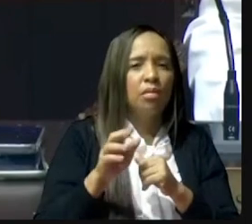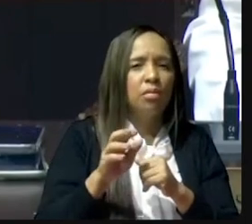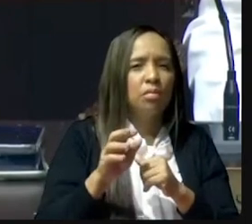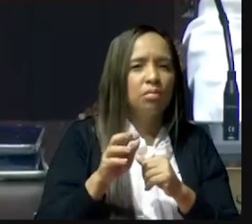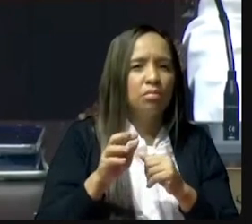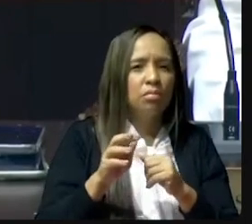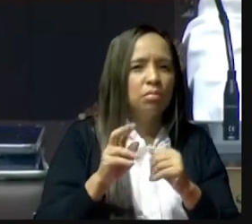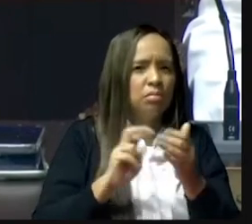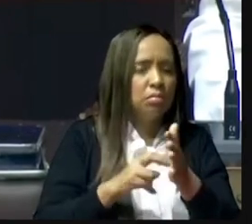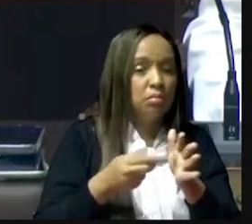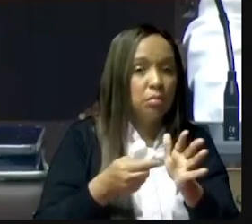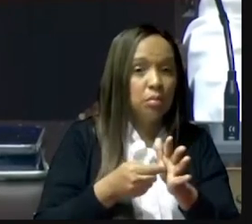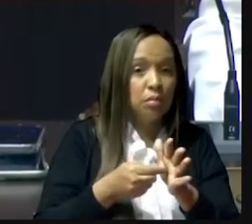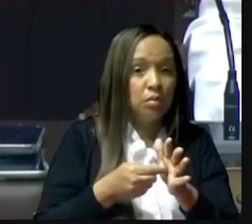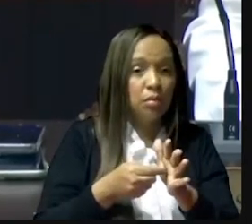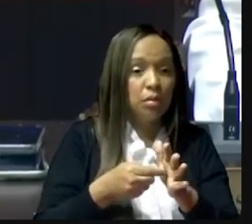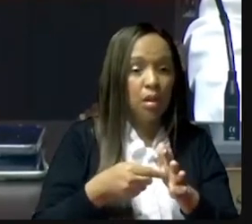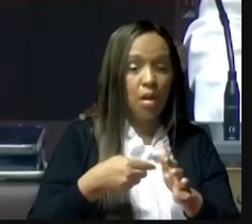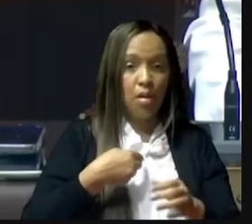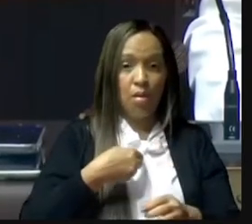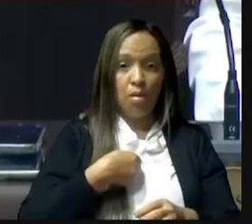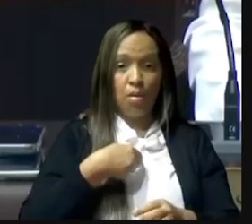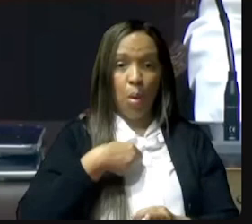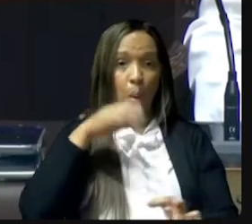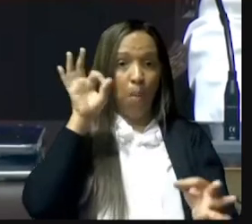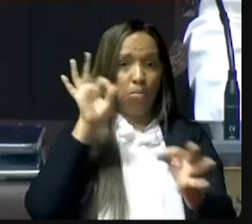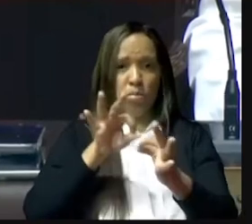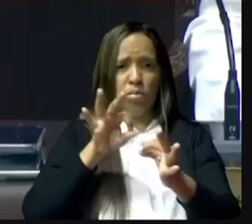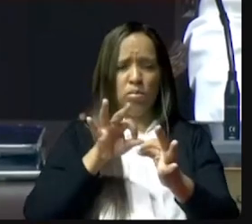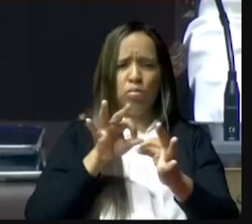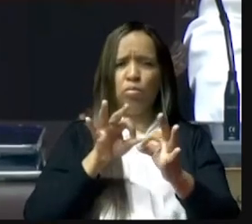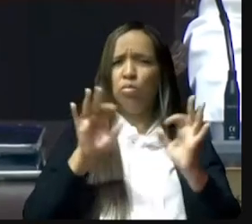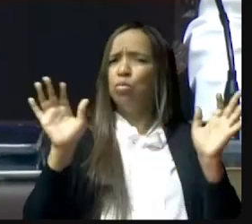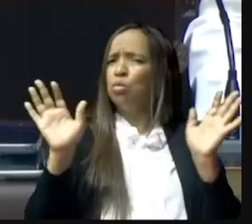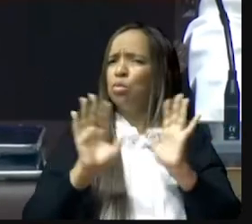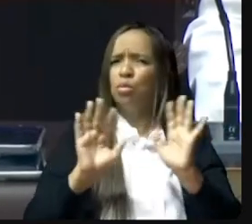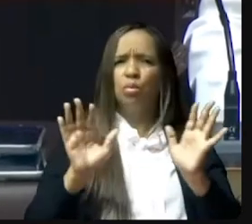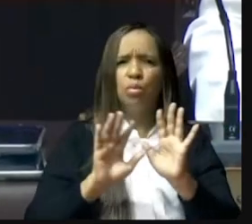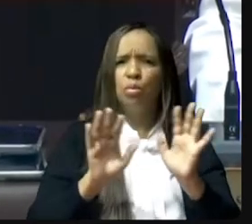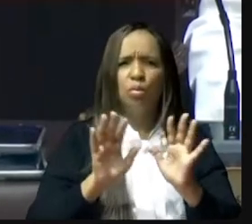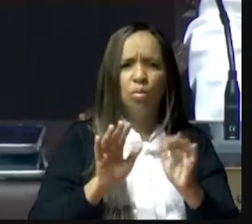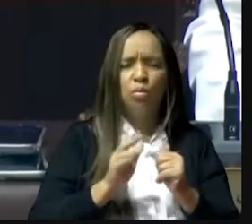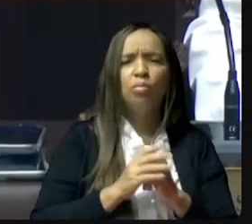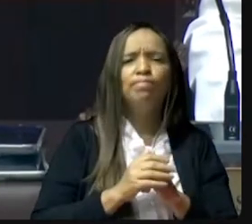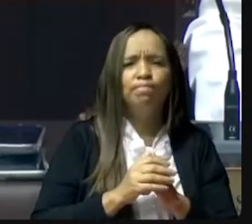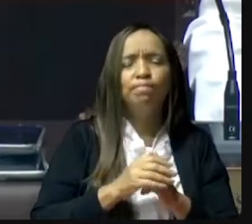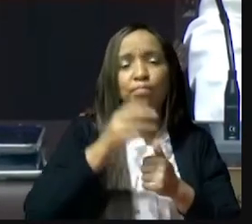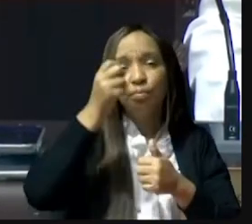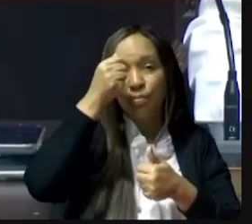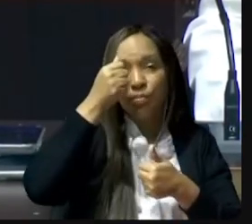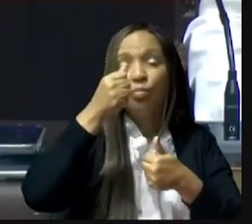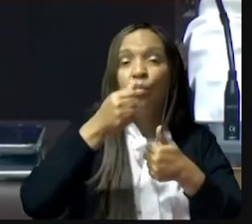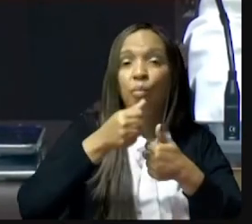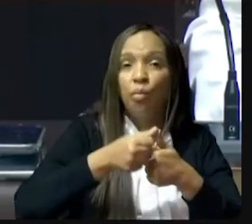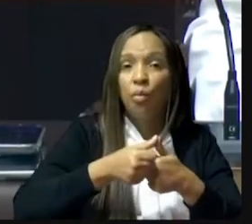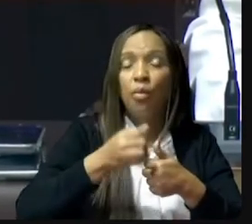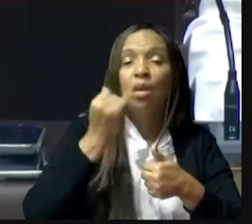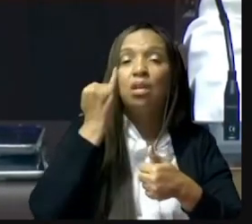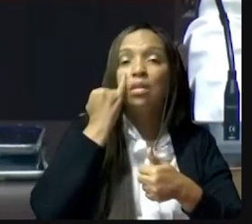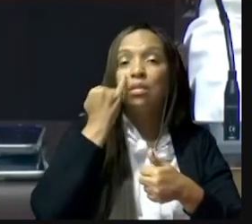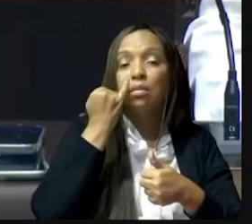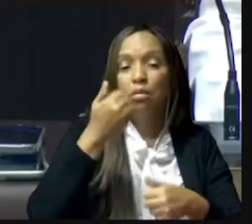entrenamiento cualquier error que usted crea que yo cometo por favor señalá